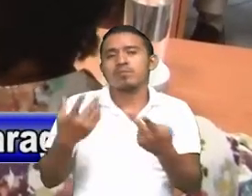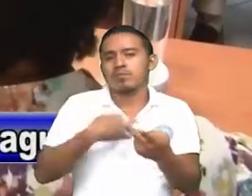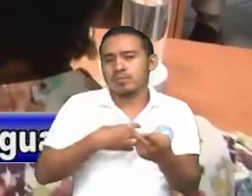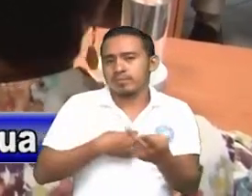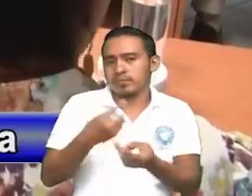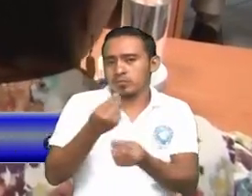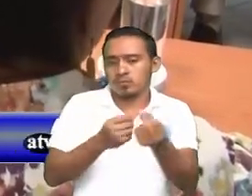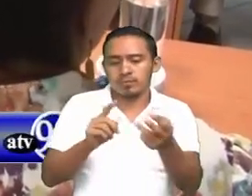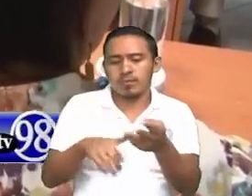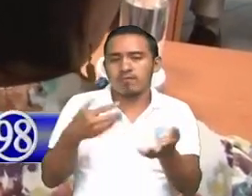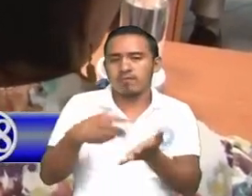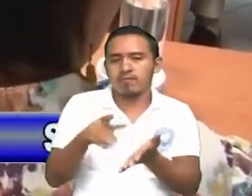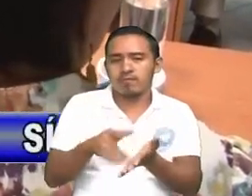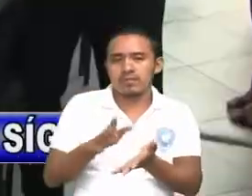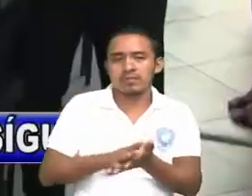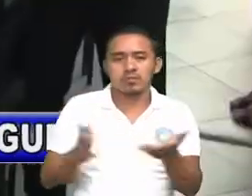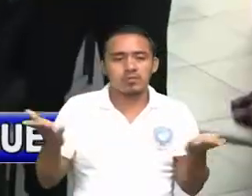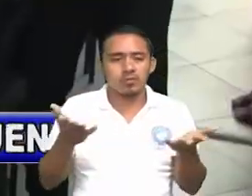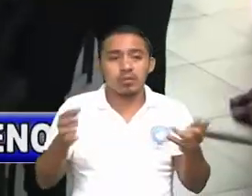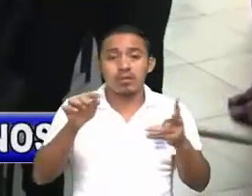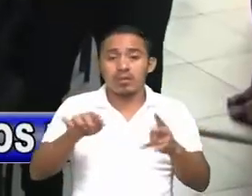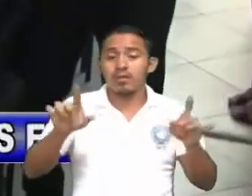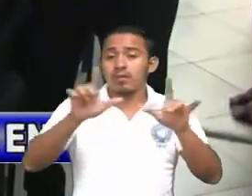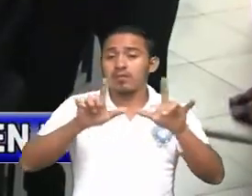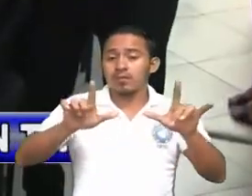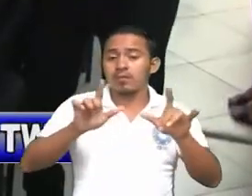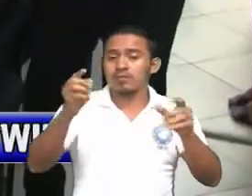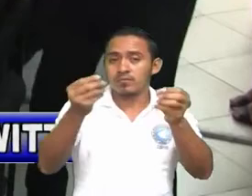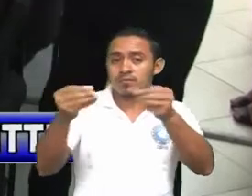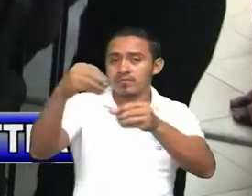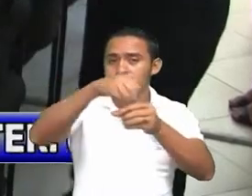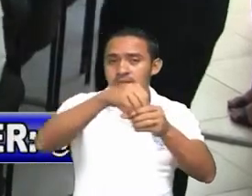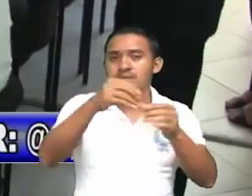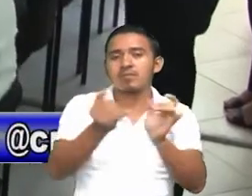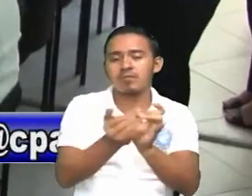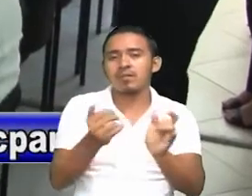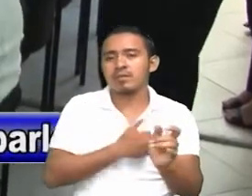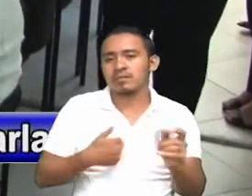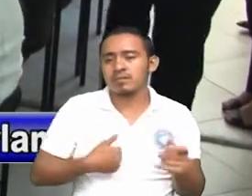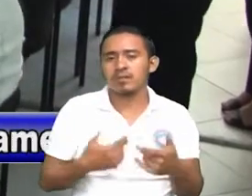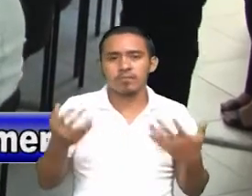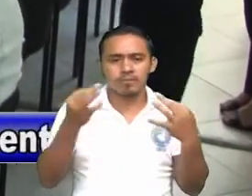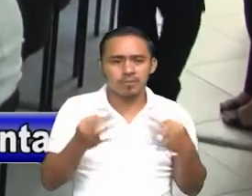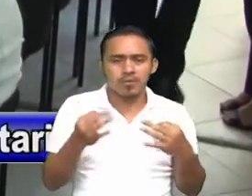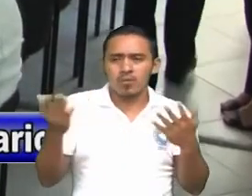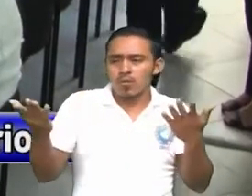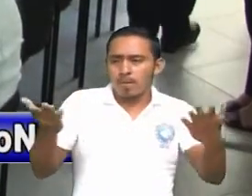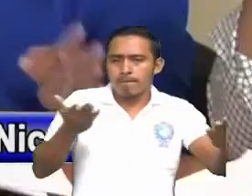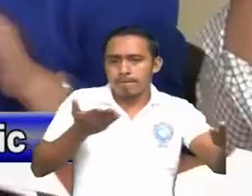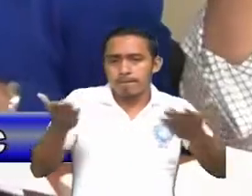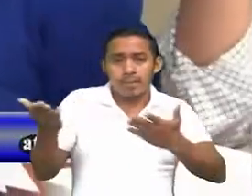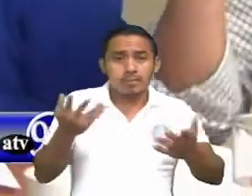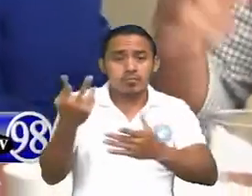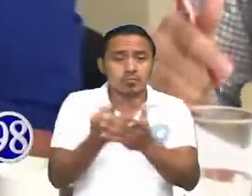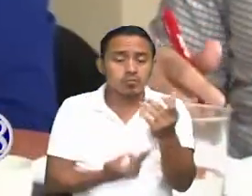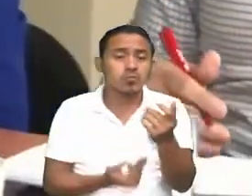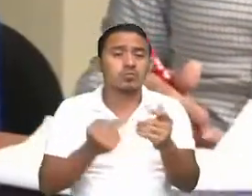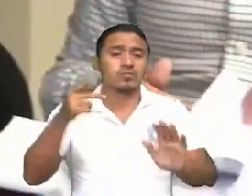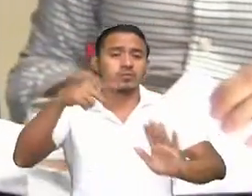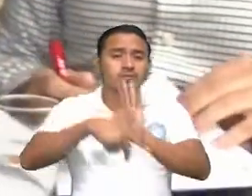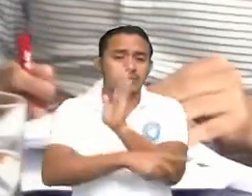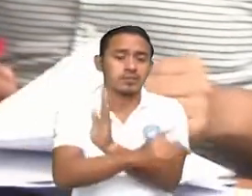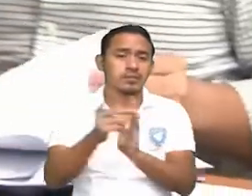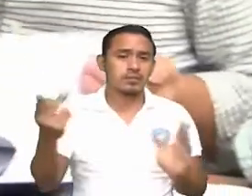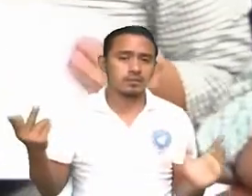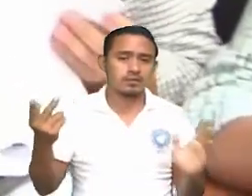económicos y las facilidades potenciales en el área de inversiones, así como crear y mantener condiciones favorables para las inversiones de los